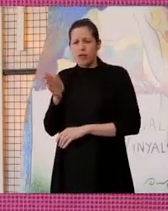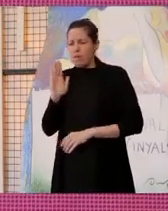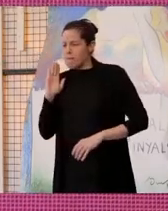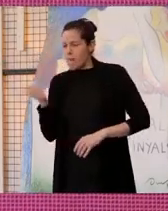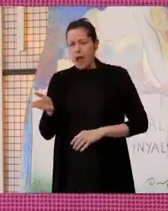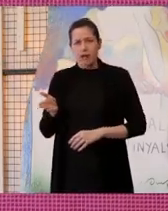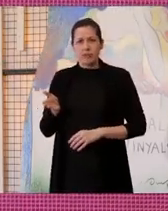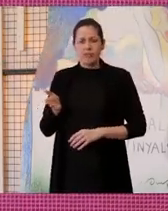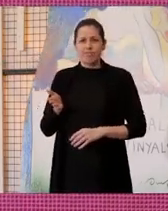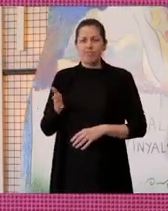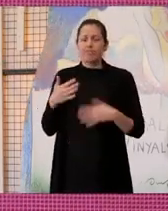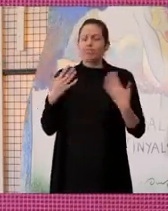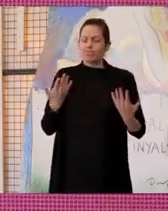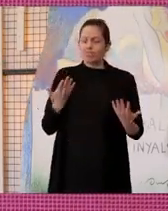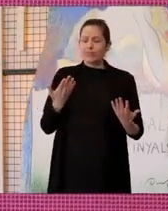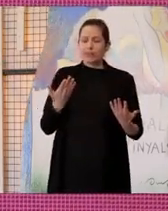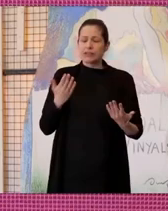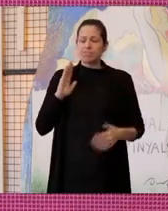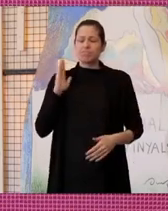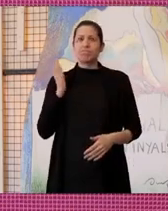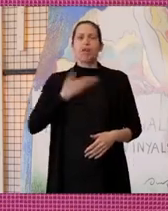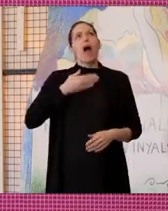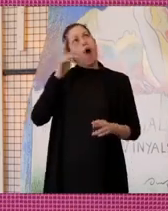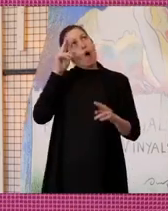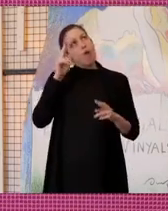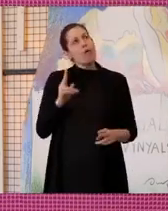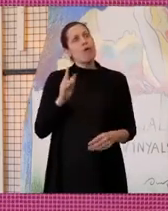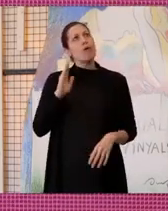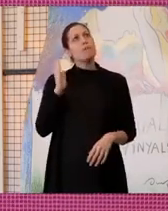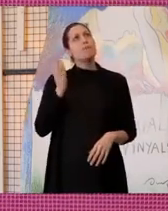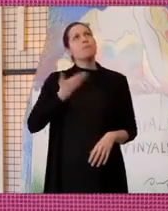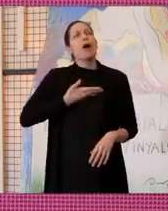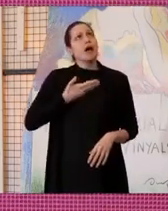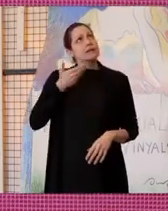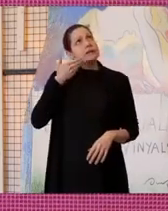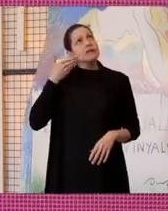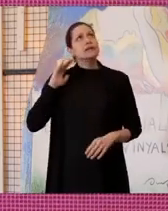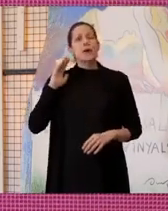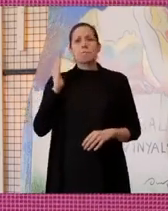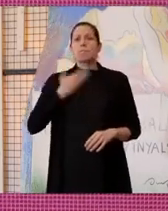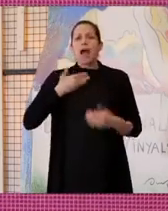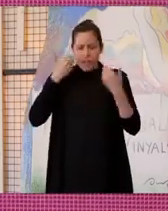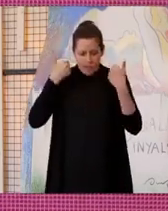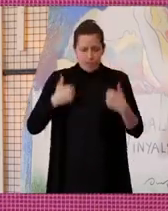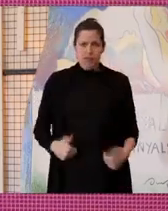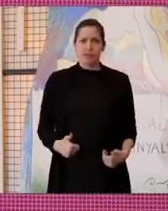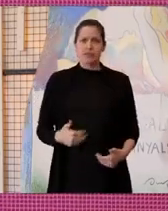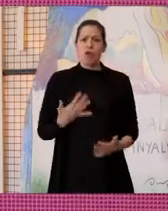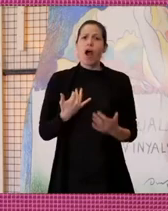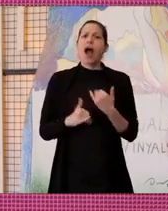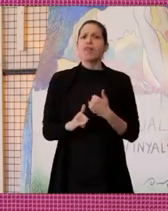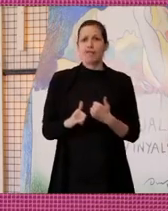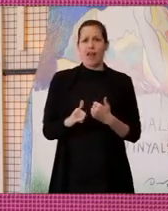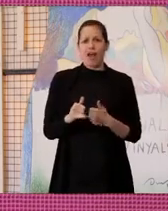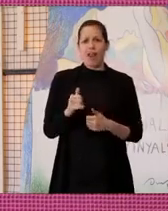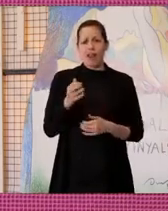es un daño físico es un daño que trae muchas veces hijos no deseados niños no deseados que en